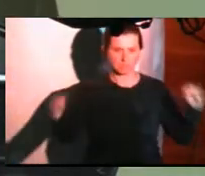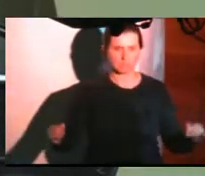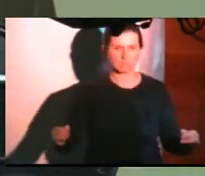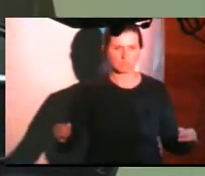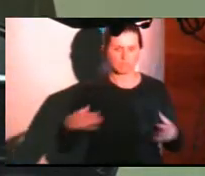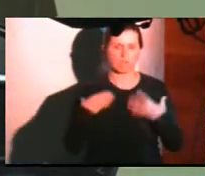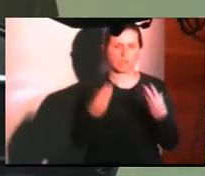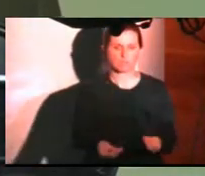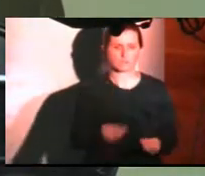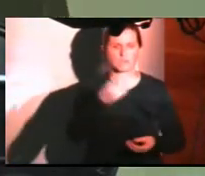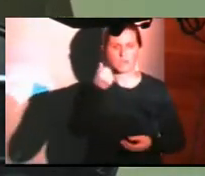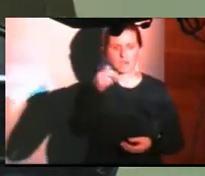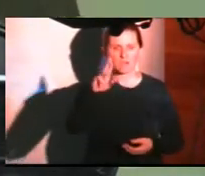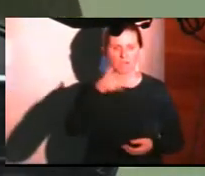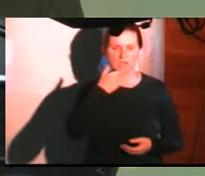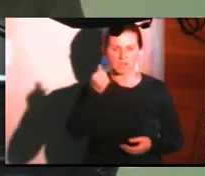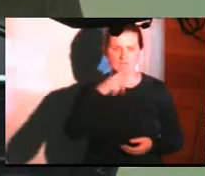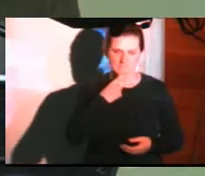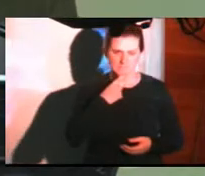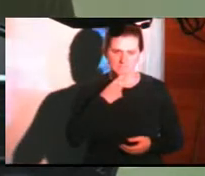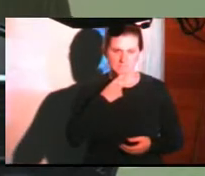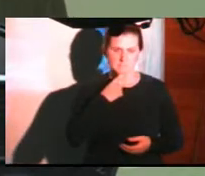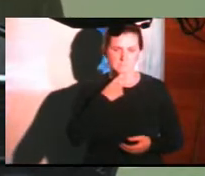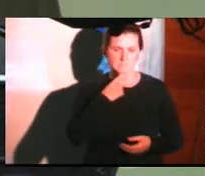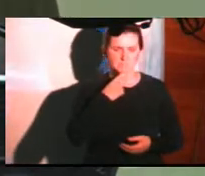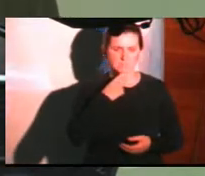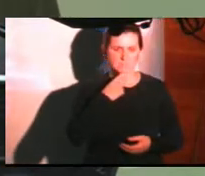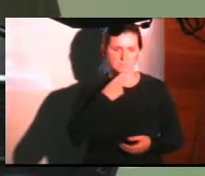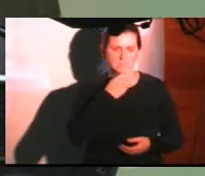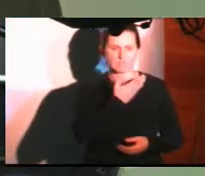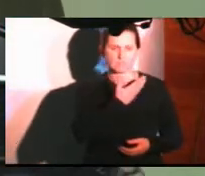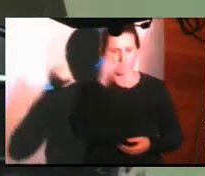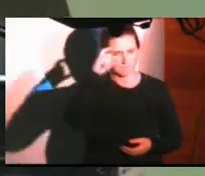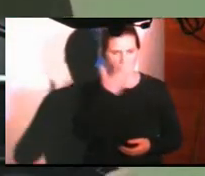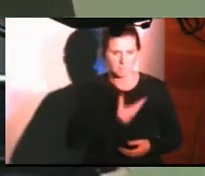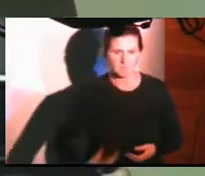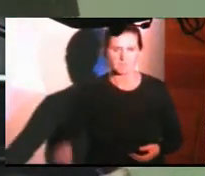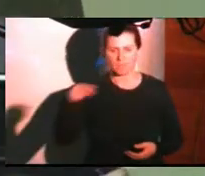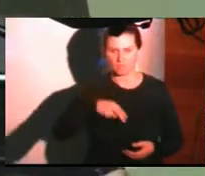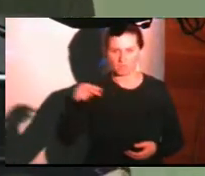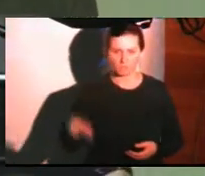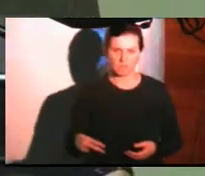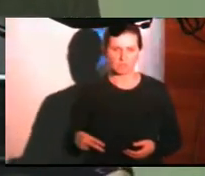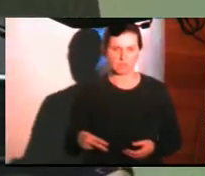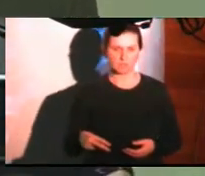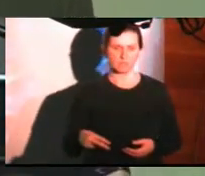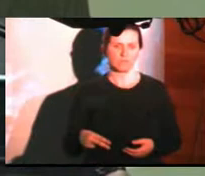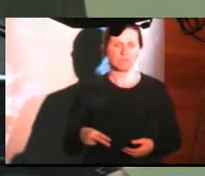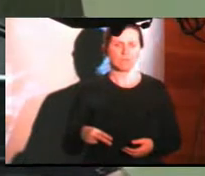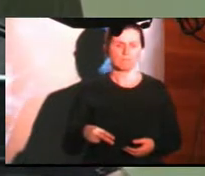desde el Estado provincial, y ver cómo nosotros podemos a su vez integrar, además de las 27 localidades que integra